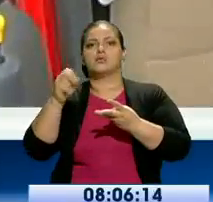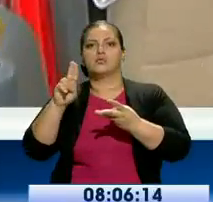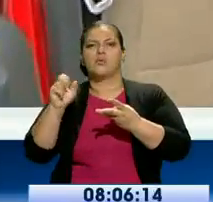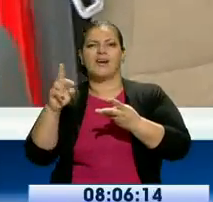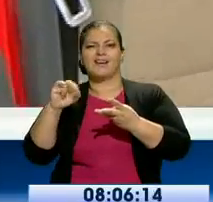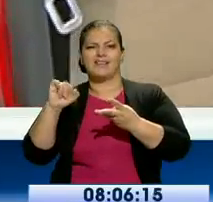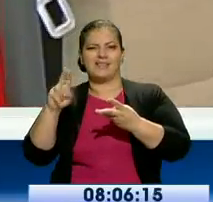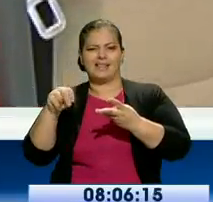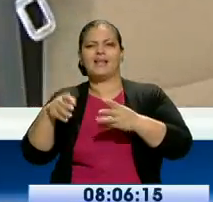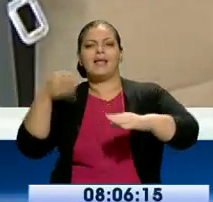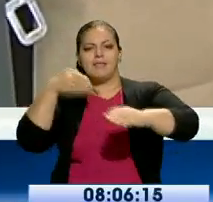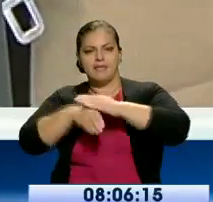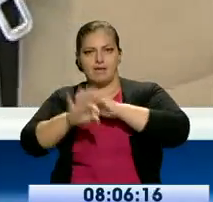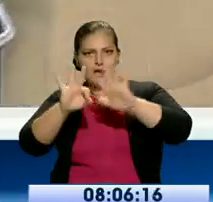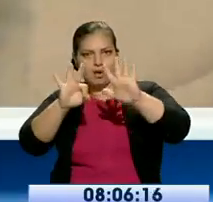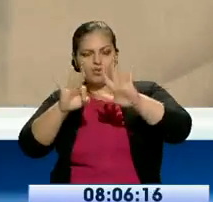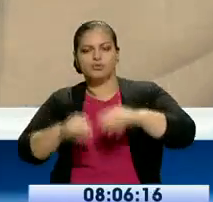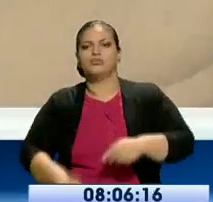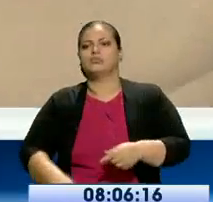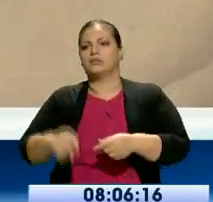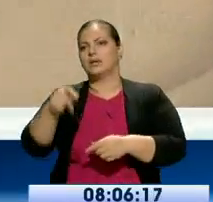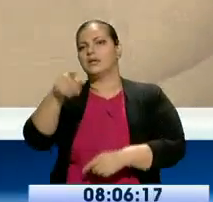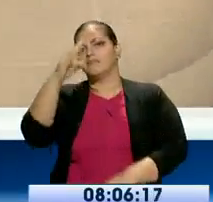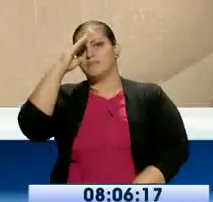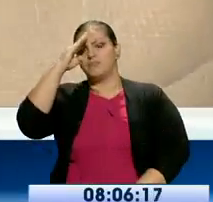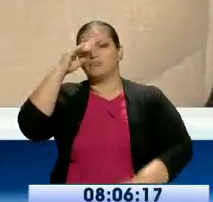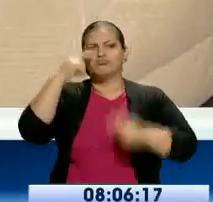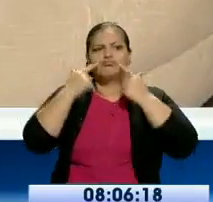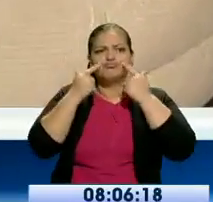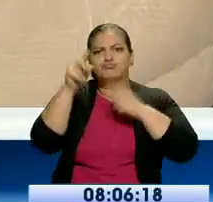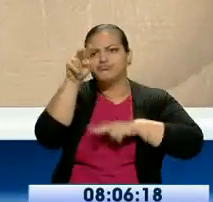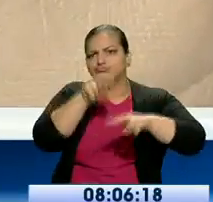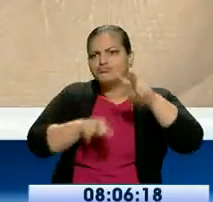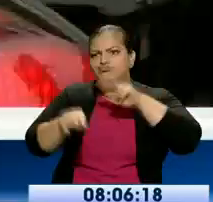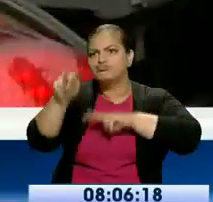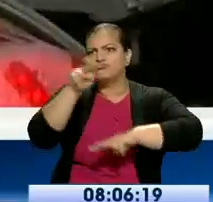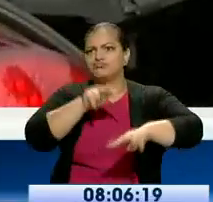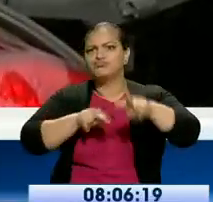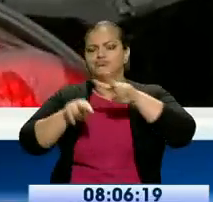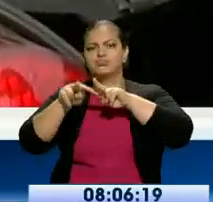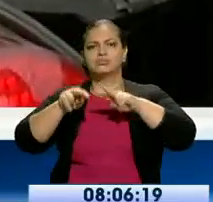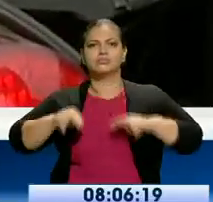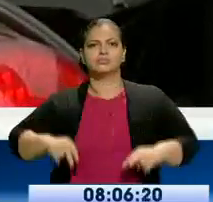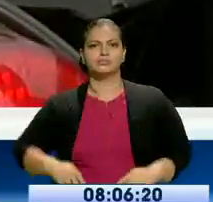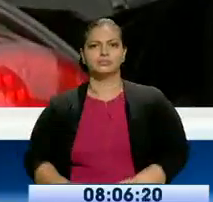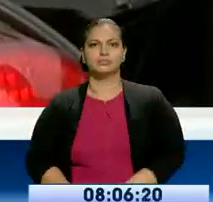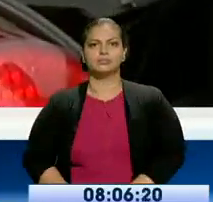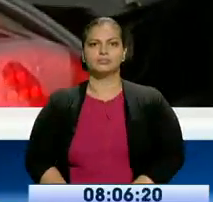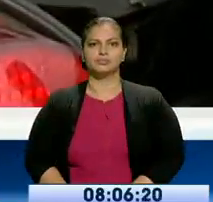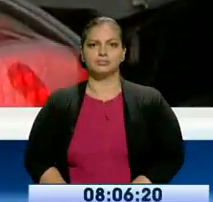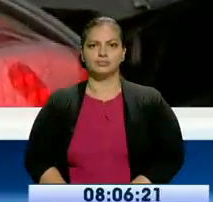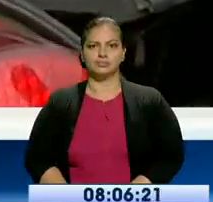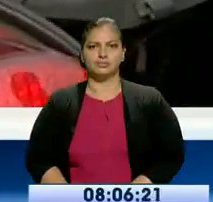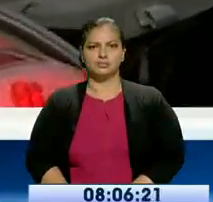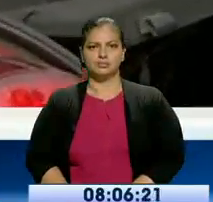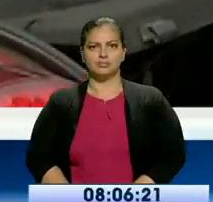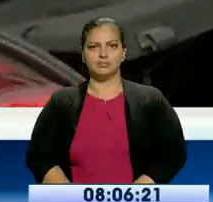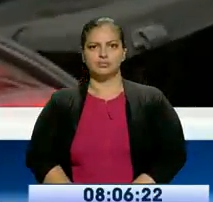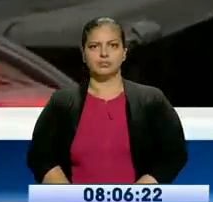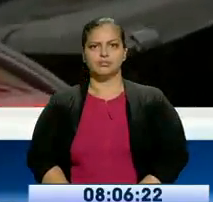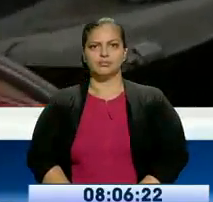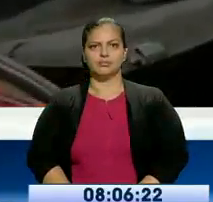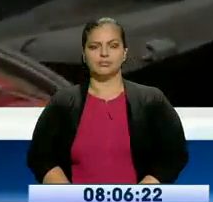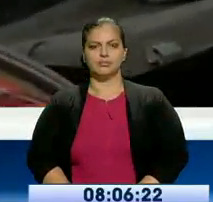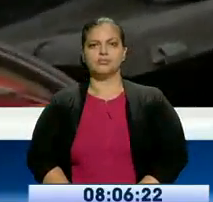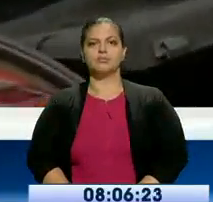través de los cuales se procuró controlar la incidencia del delito. Lastimosamente, la informalidad,